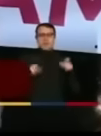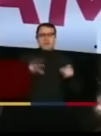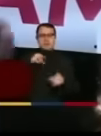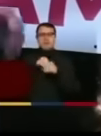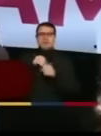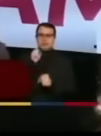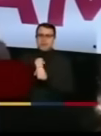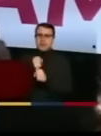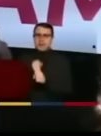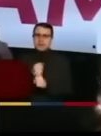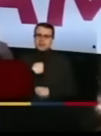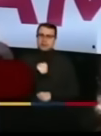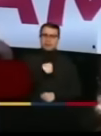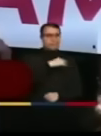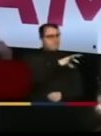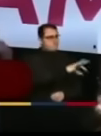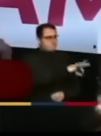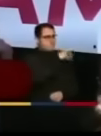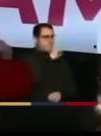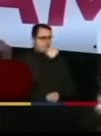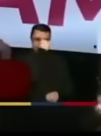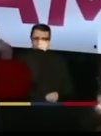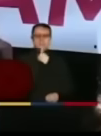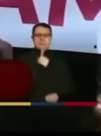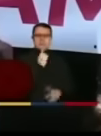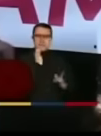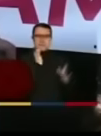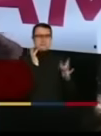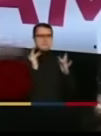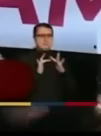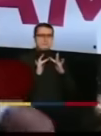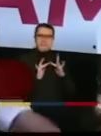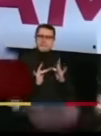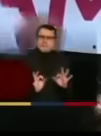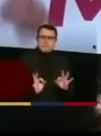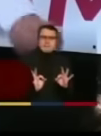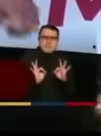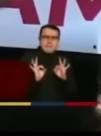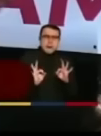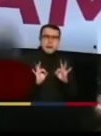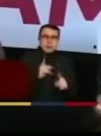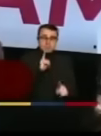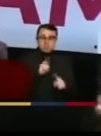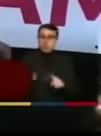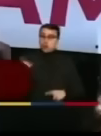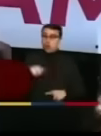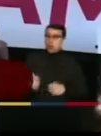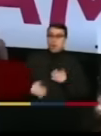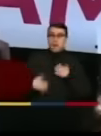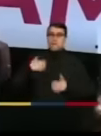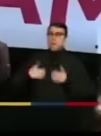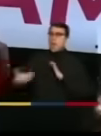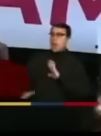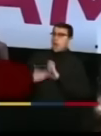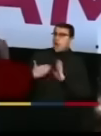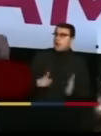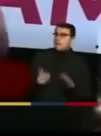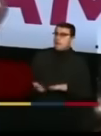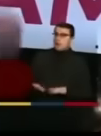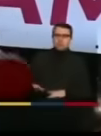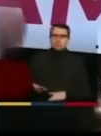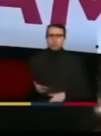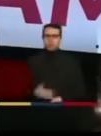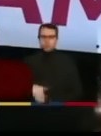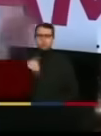de escoger con el mayor cuidado para que ni le tengan miedo a la amenaza de la muerte ni